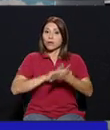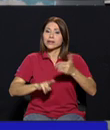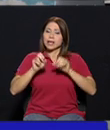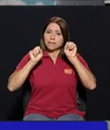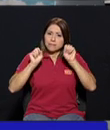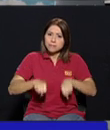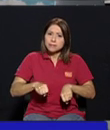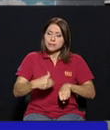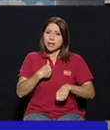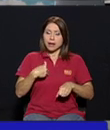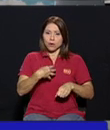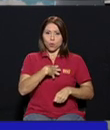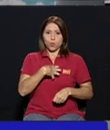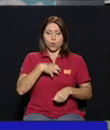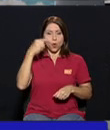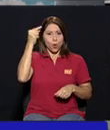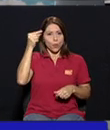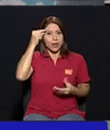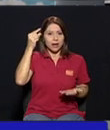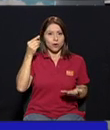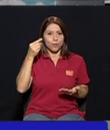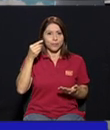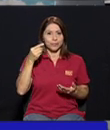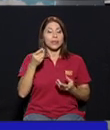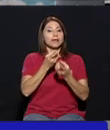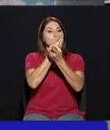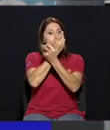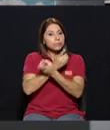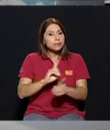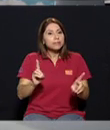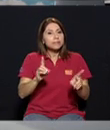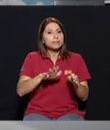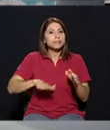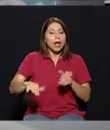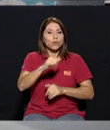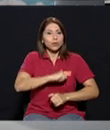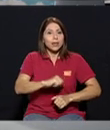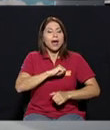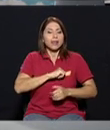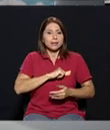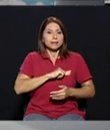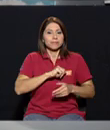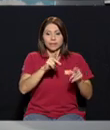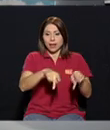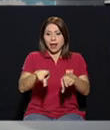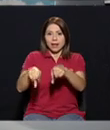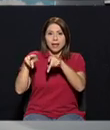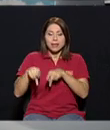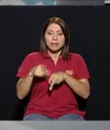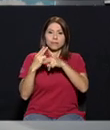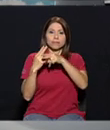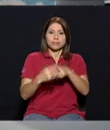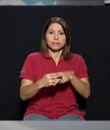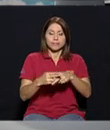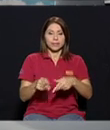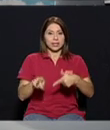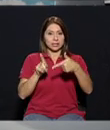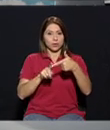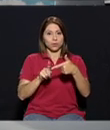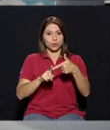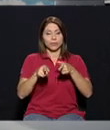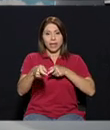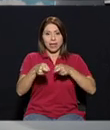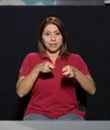de dotarse de su propio gobierno, de que democráticamente las autoridades sean nombradas por la gente. El segundo es el